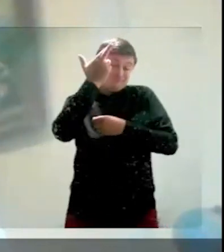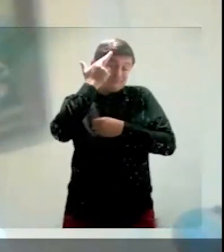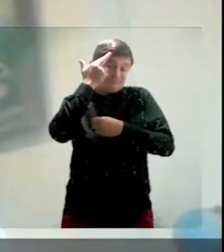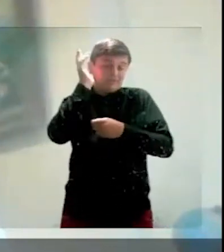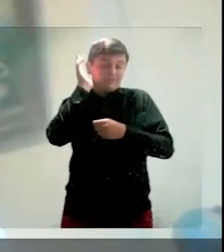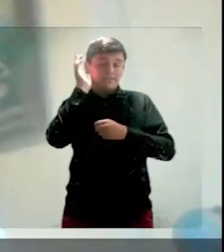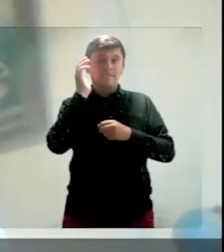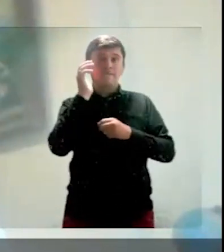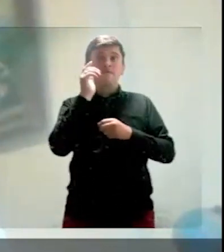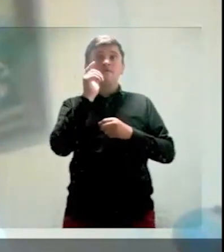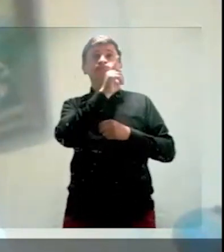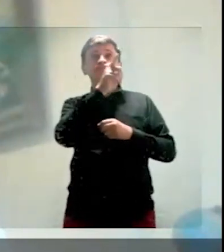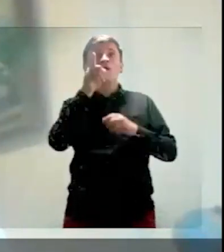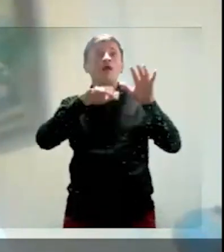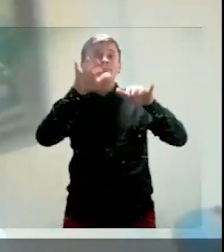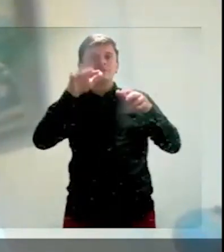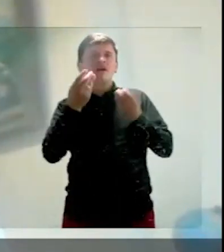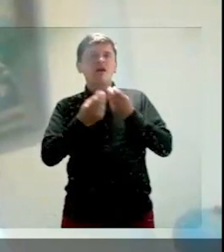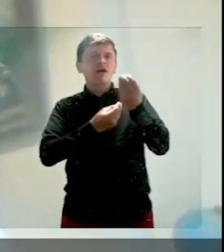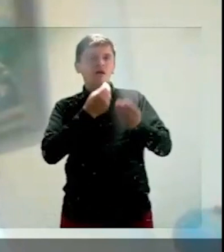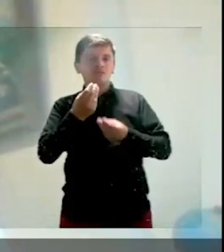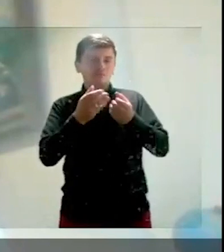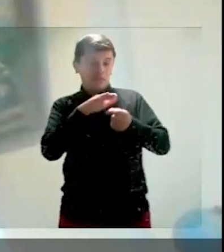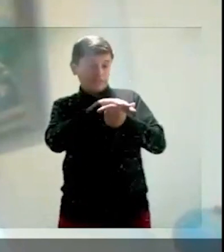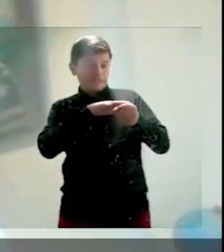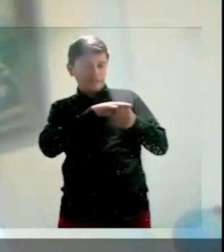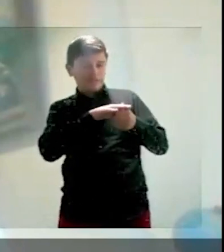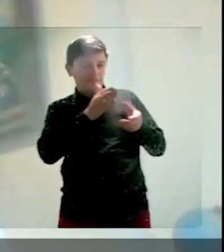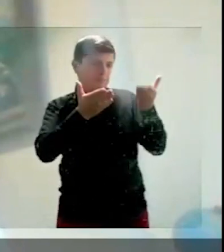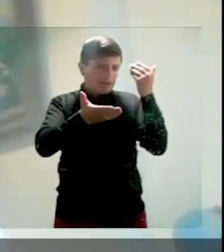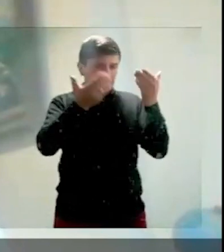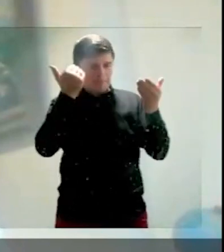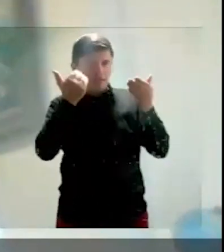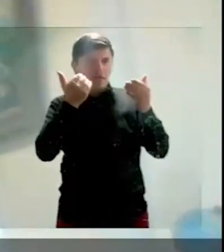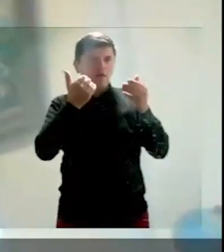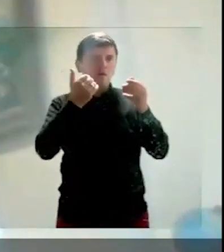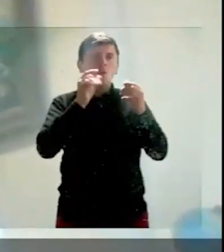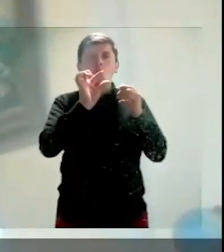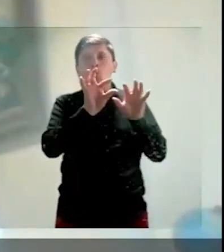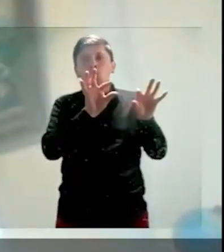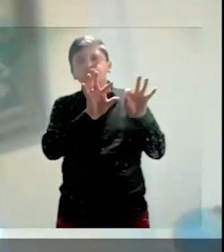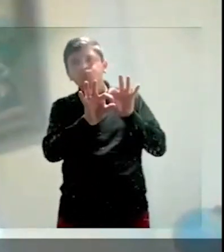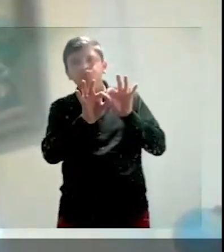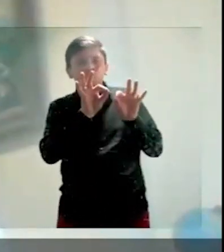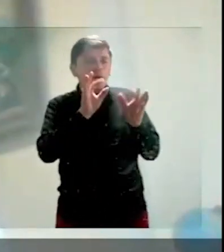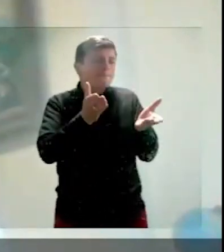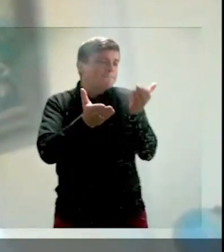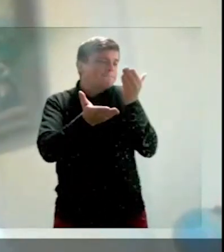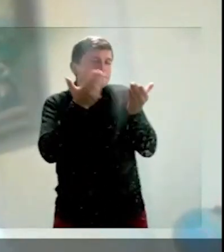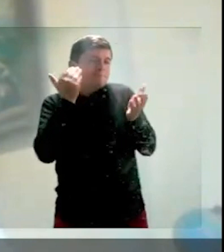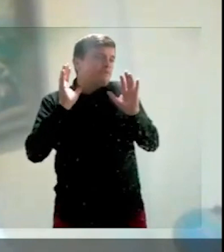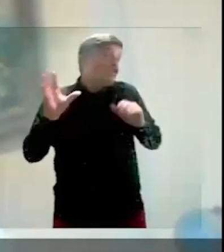casos se han hecho solo levantamientos parciales del caso paradigmático del estado de cosas inconstitucional, que es el de